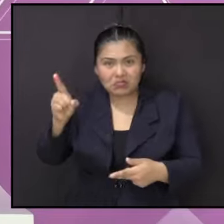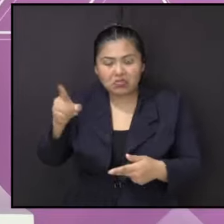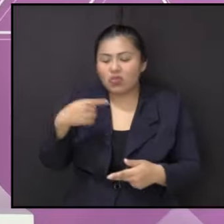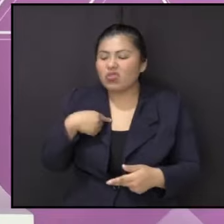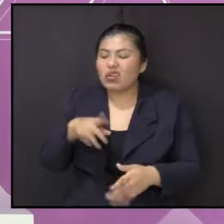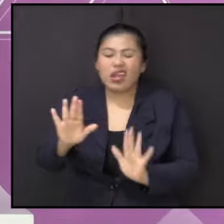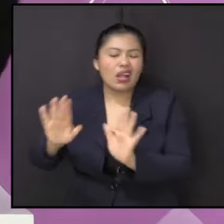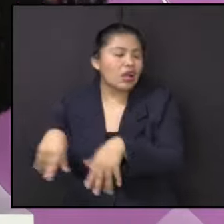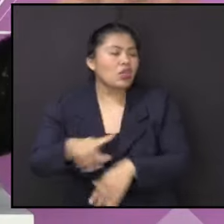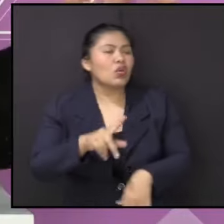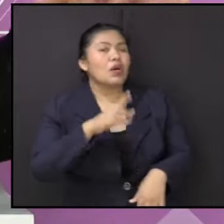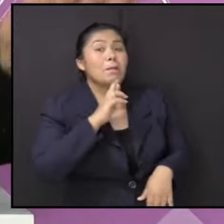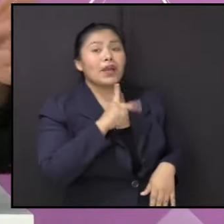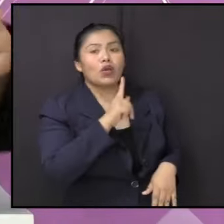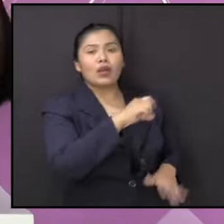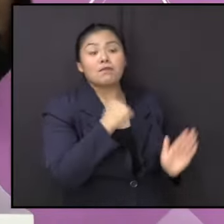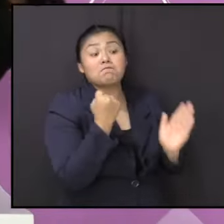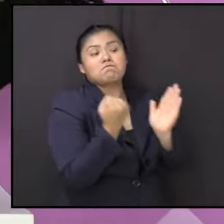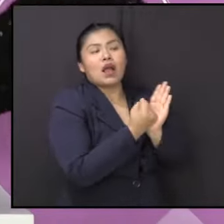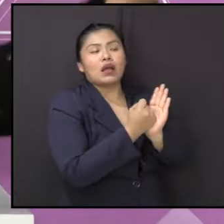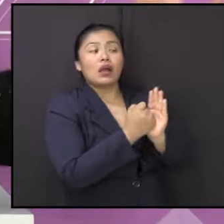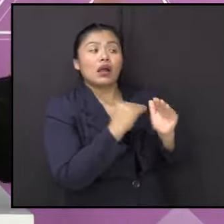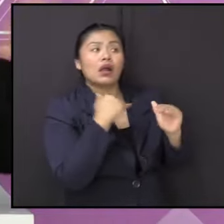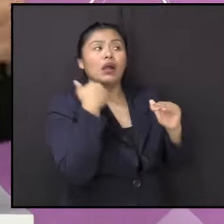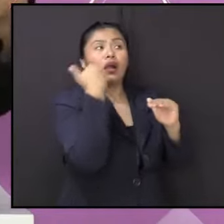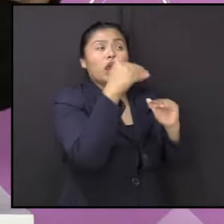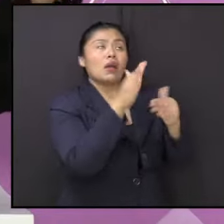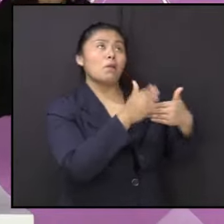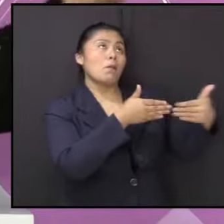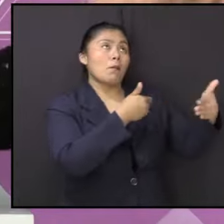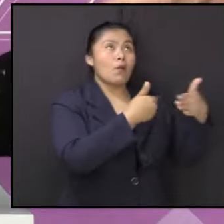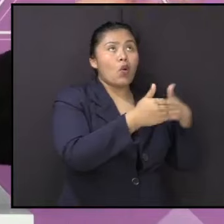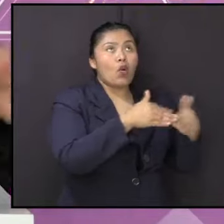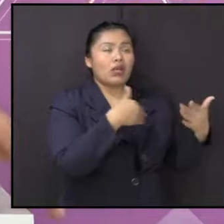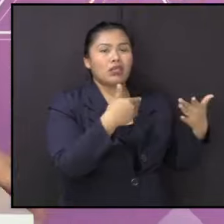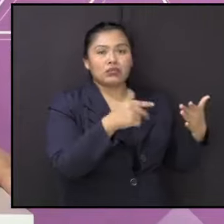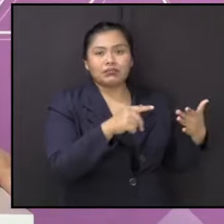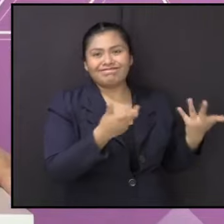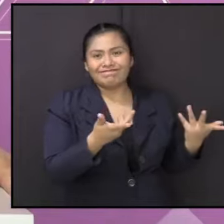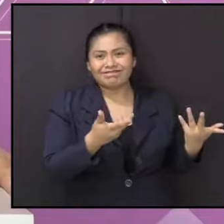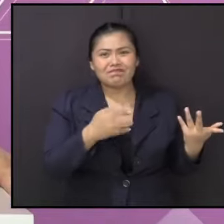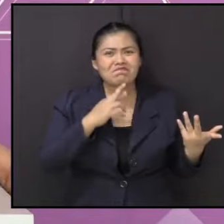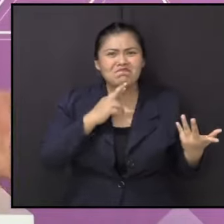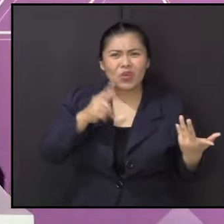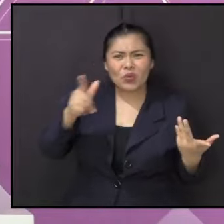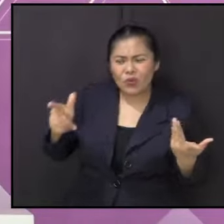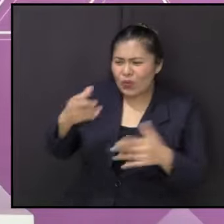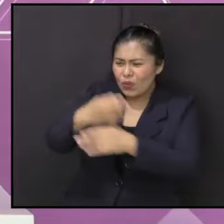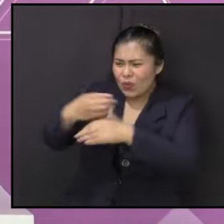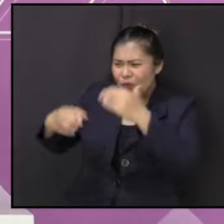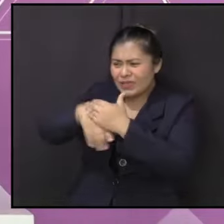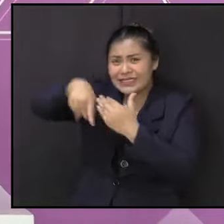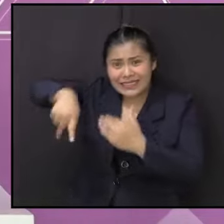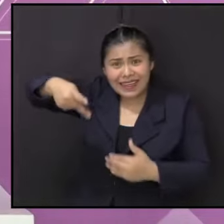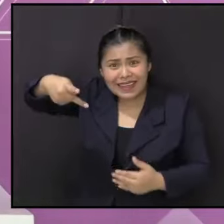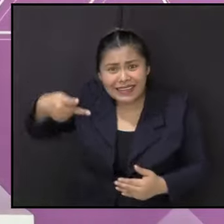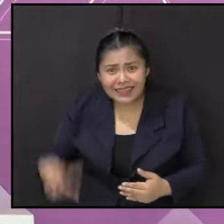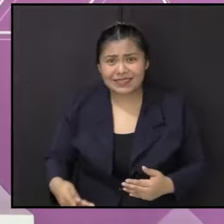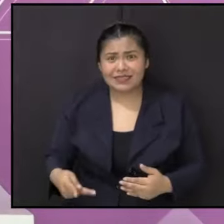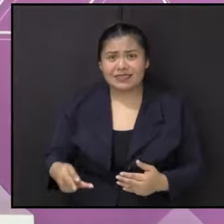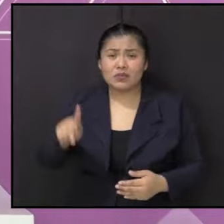adquirir productos de marcas nacionales o transnacionales. ¿Qué quiere decir esto? Que no estamos apoyando